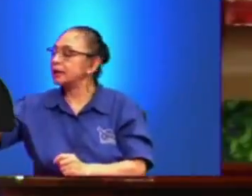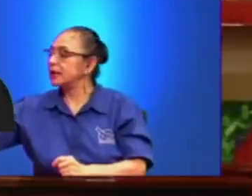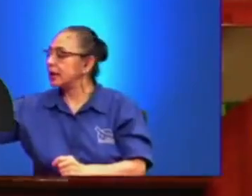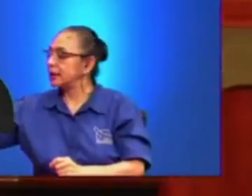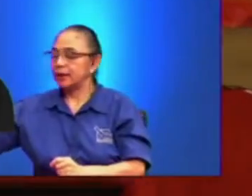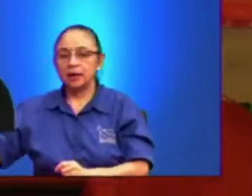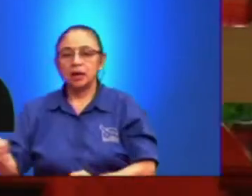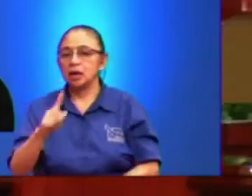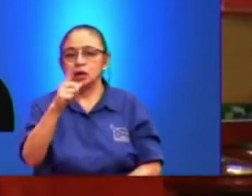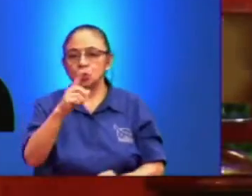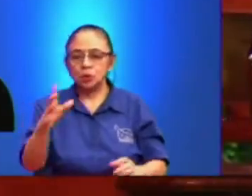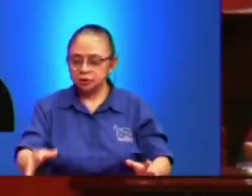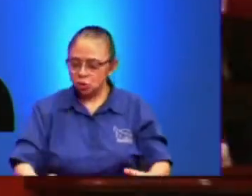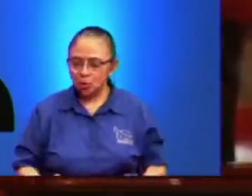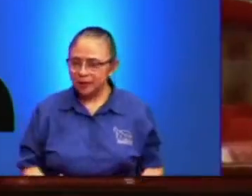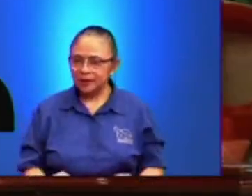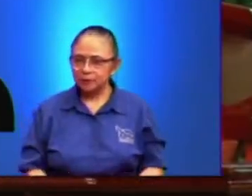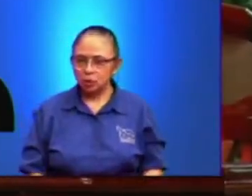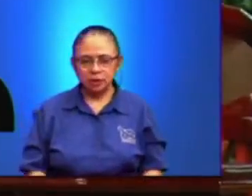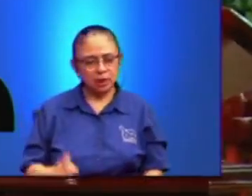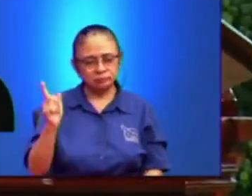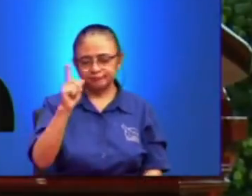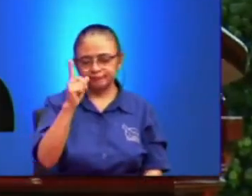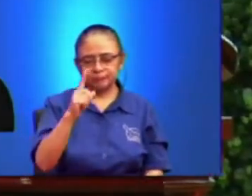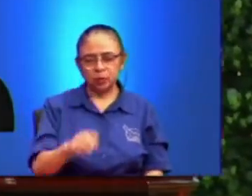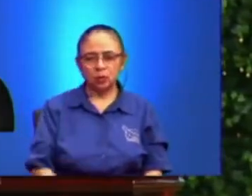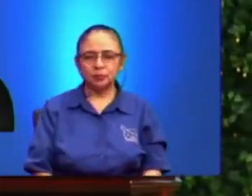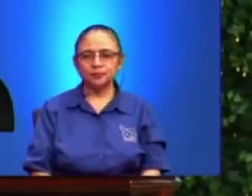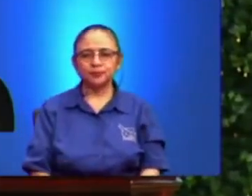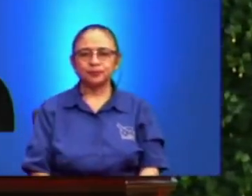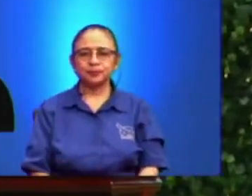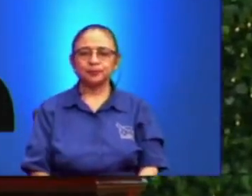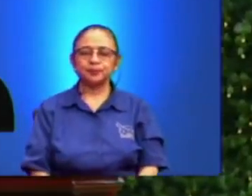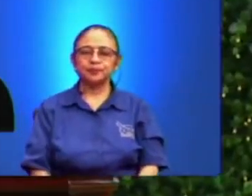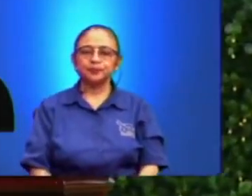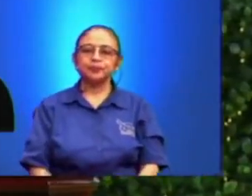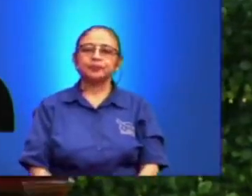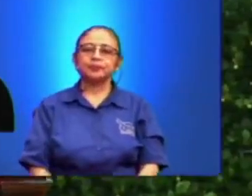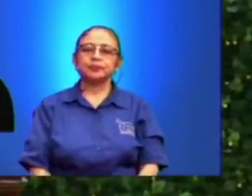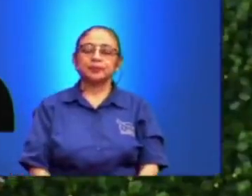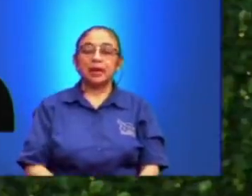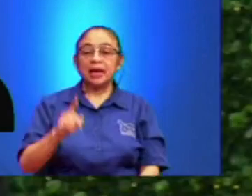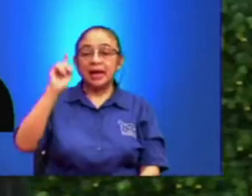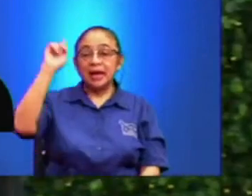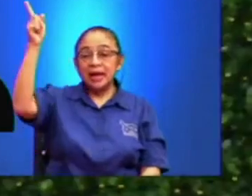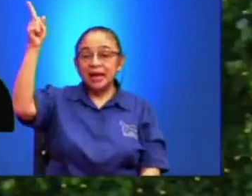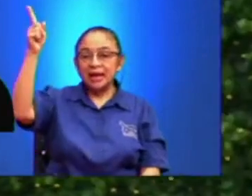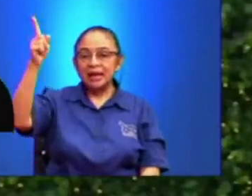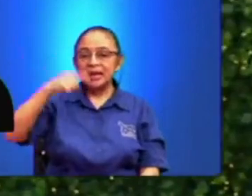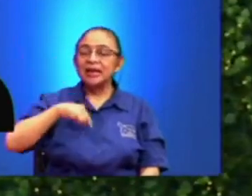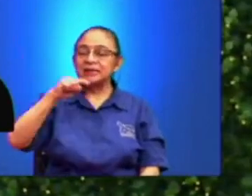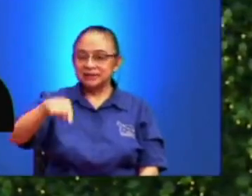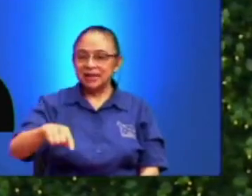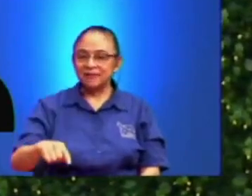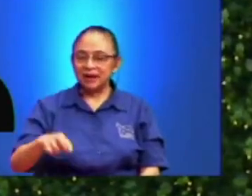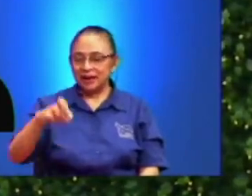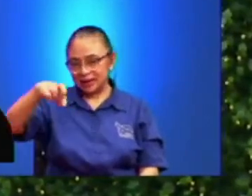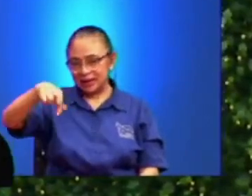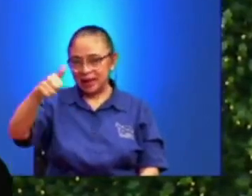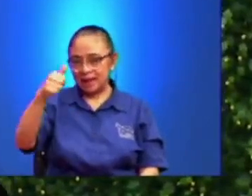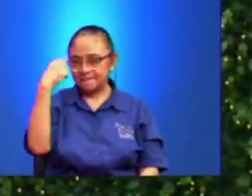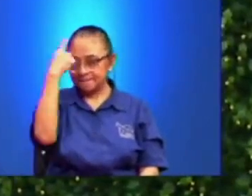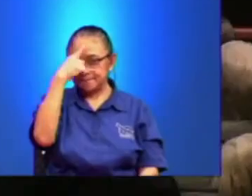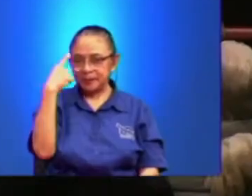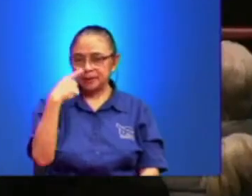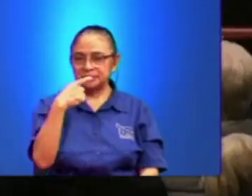no es obligatoria ni siquiera para los judíos pero bueno si él estaba en esa fiesta pascual está